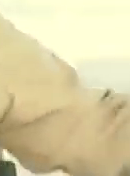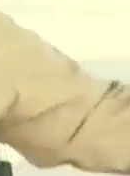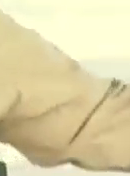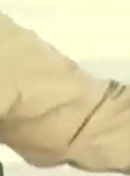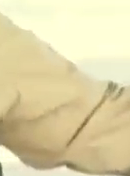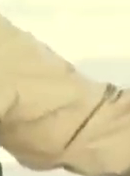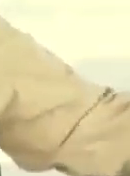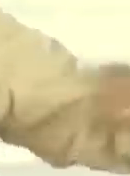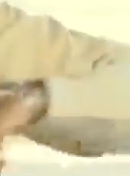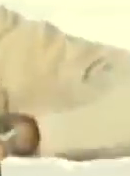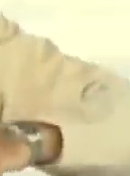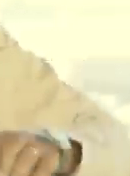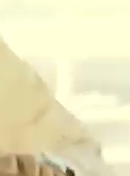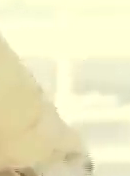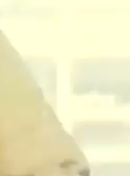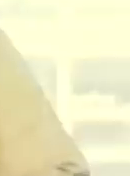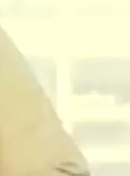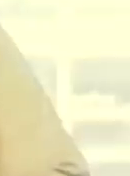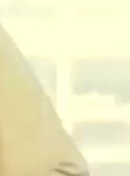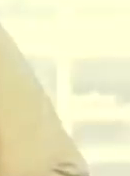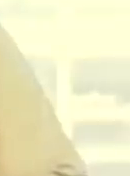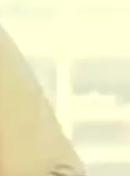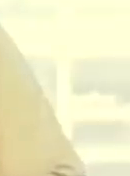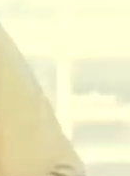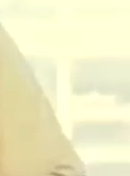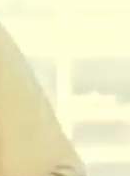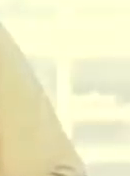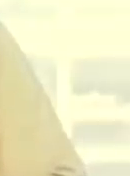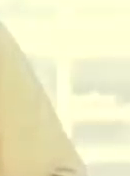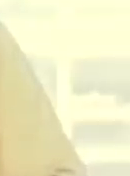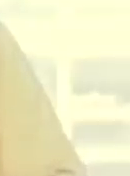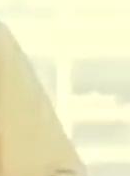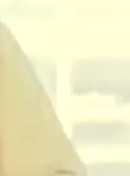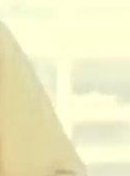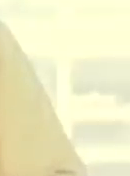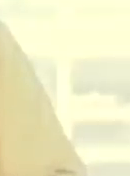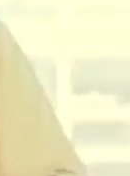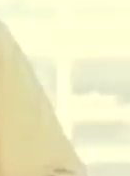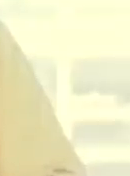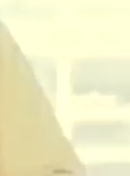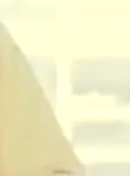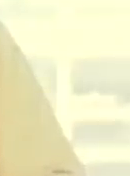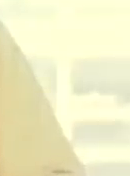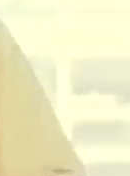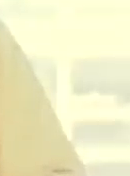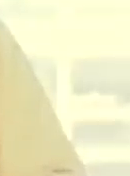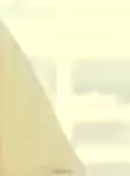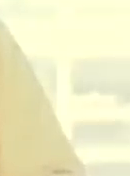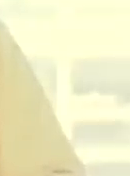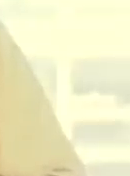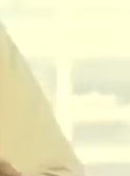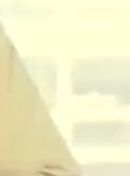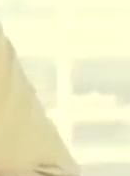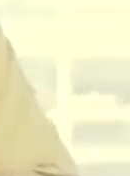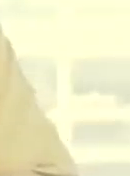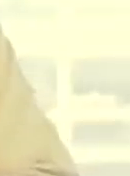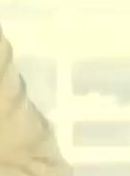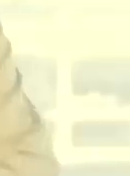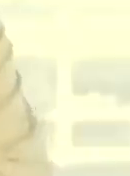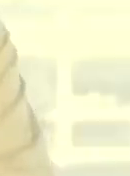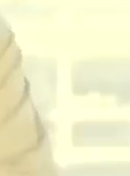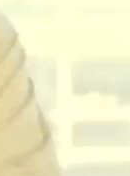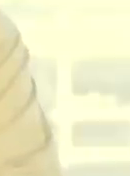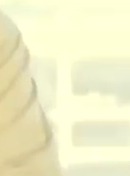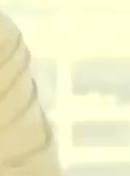quisiera, bueno, que el compañero presidente de PDVSA, trabajador de